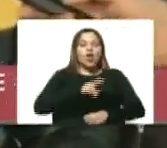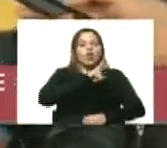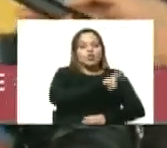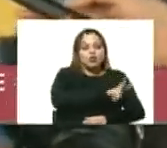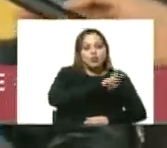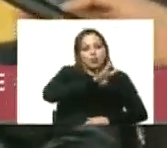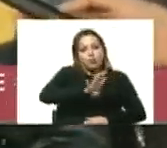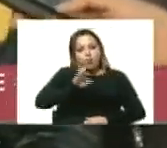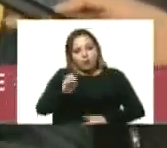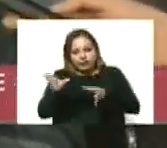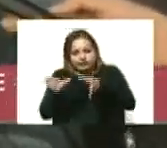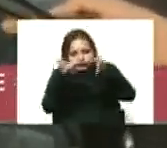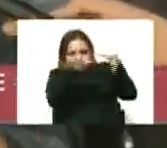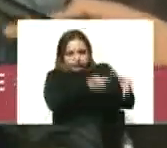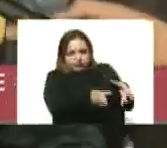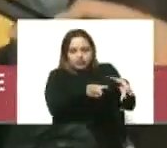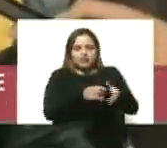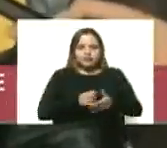240 toneladas de